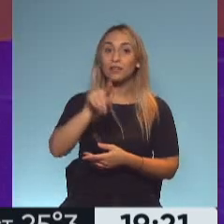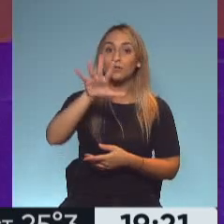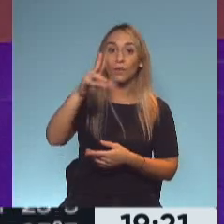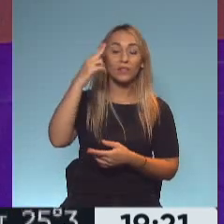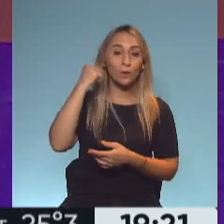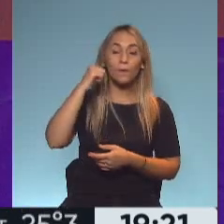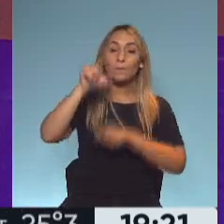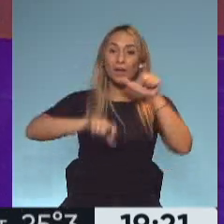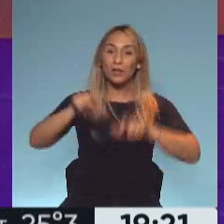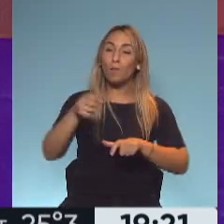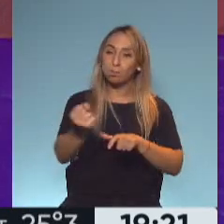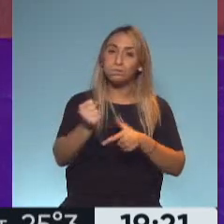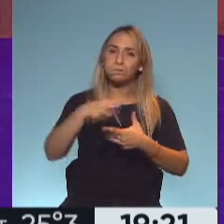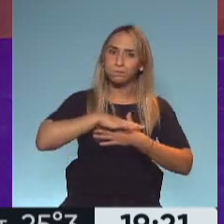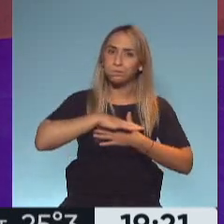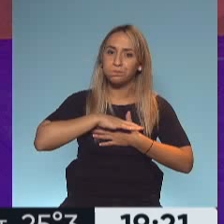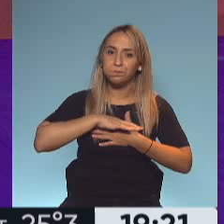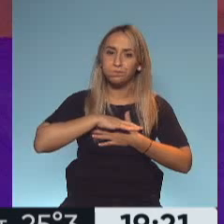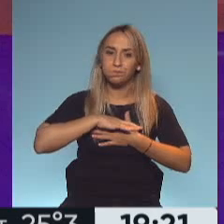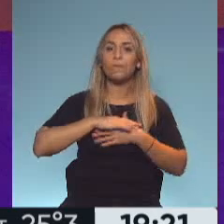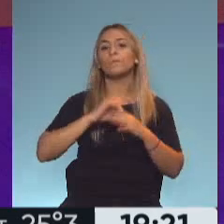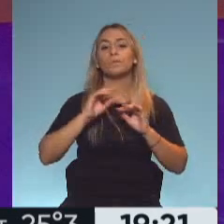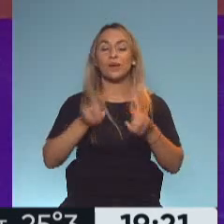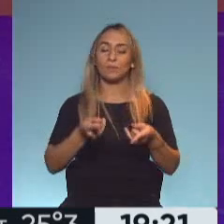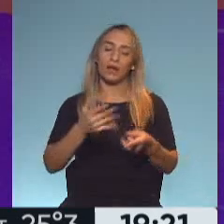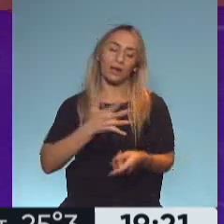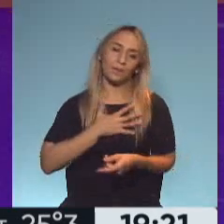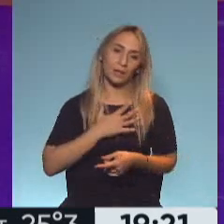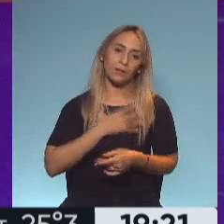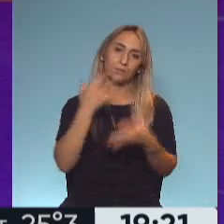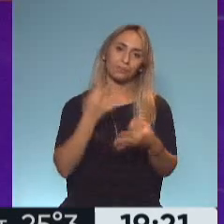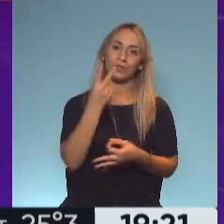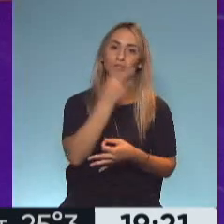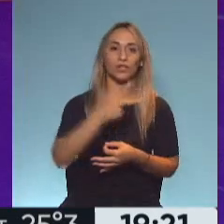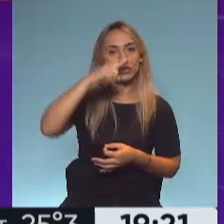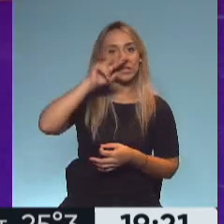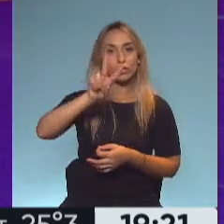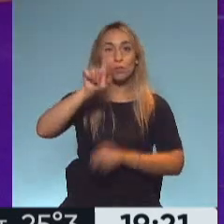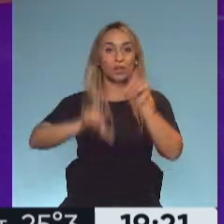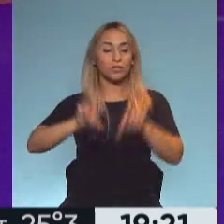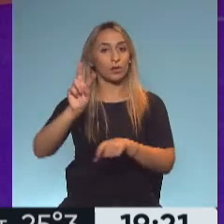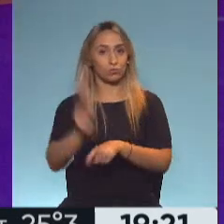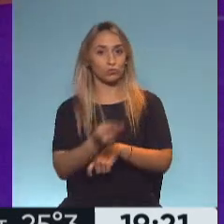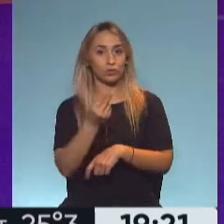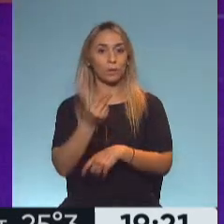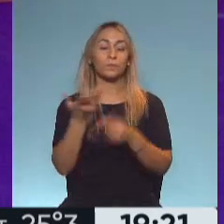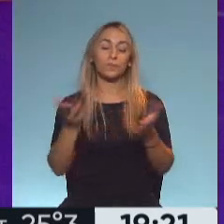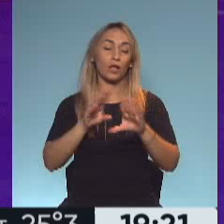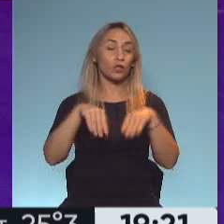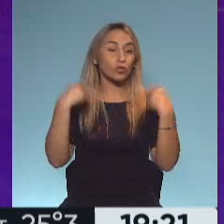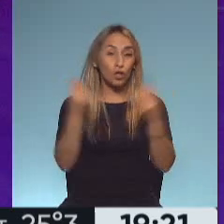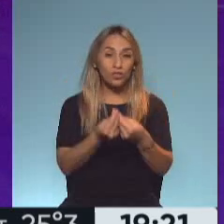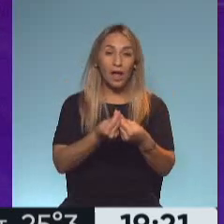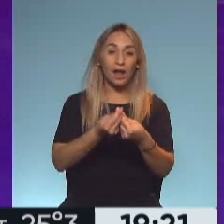2.407.159 desde el comienzo de la pandemia en nuestro país. También hablábamos, lamentablemente, de 272 fallecidos, por lo que nuestro país